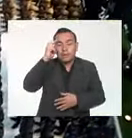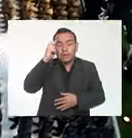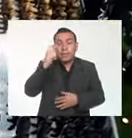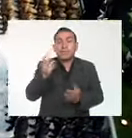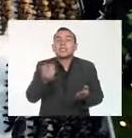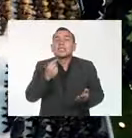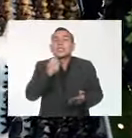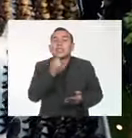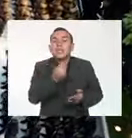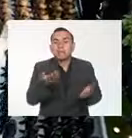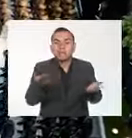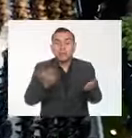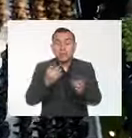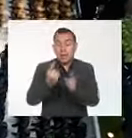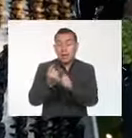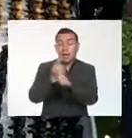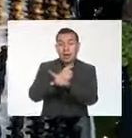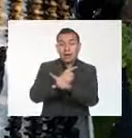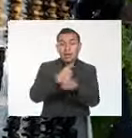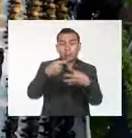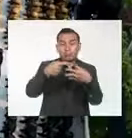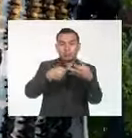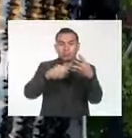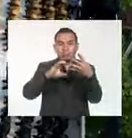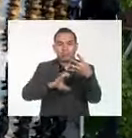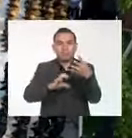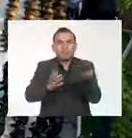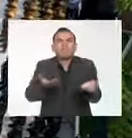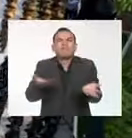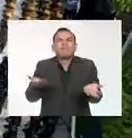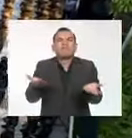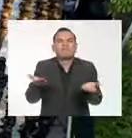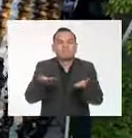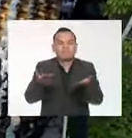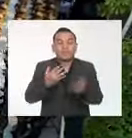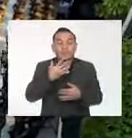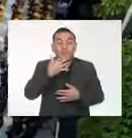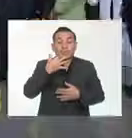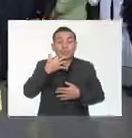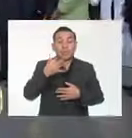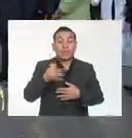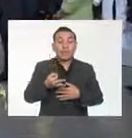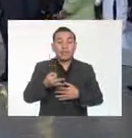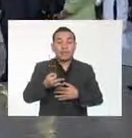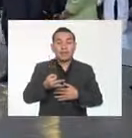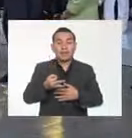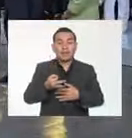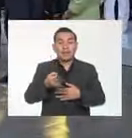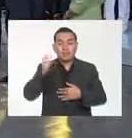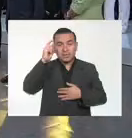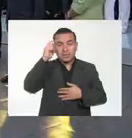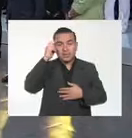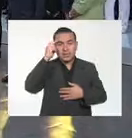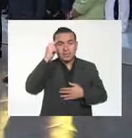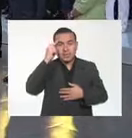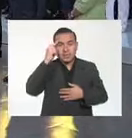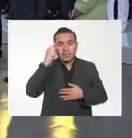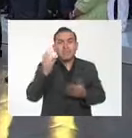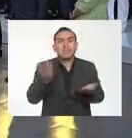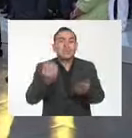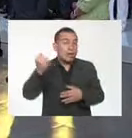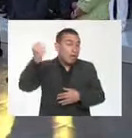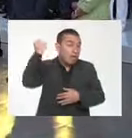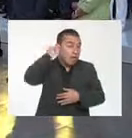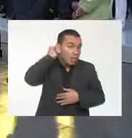poder para hacer cambios y el pueblo exige esos cambios, sería no menos de una traición no